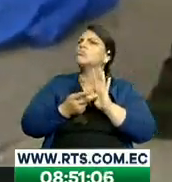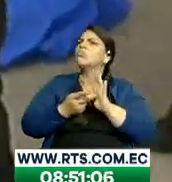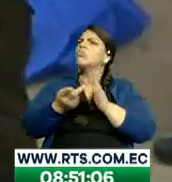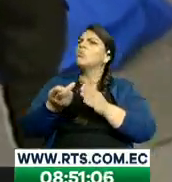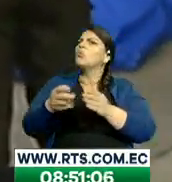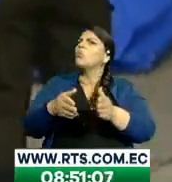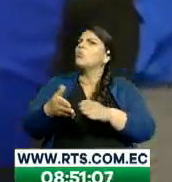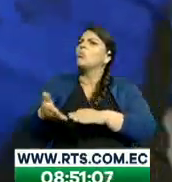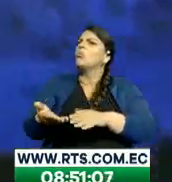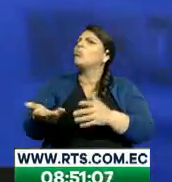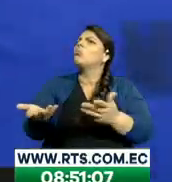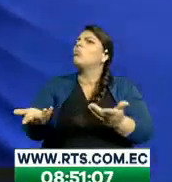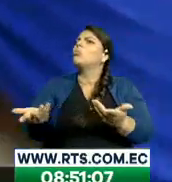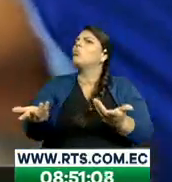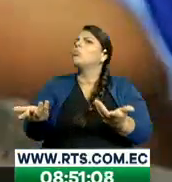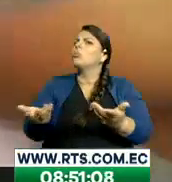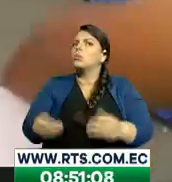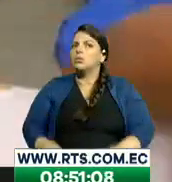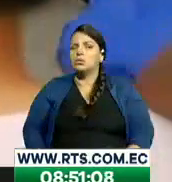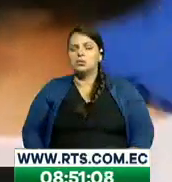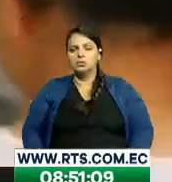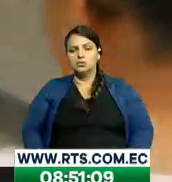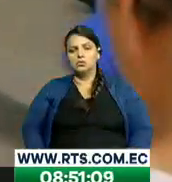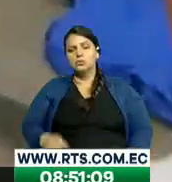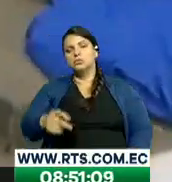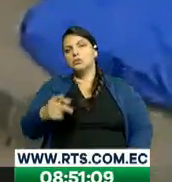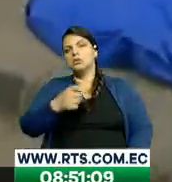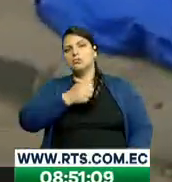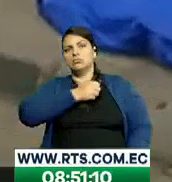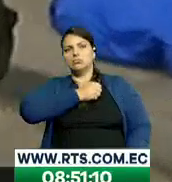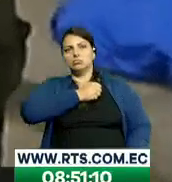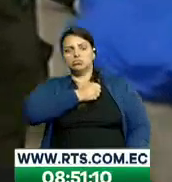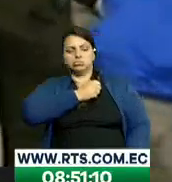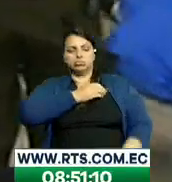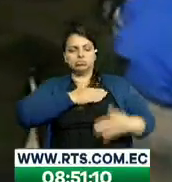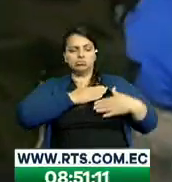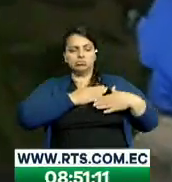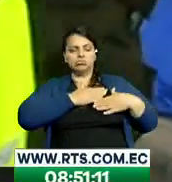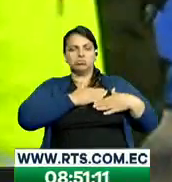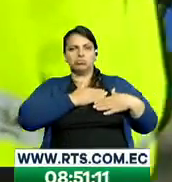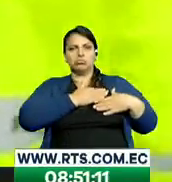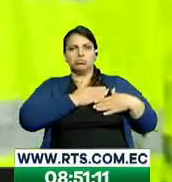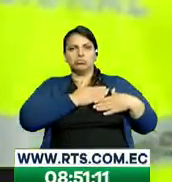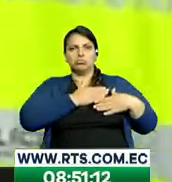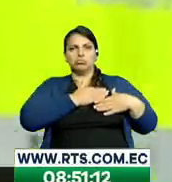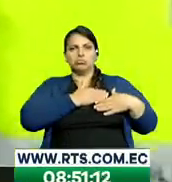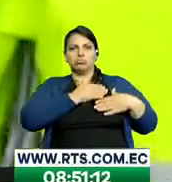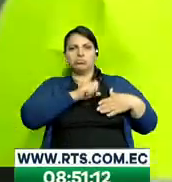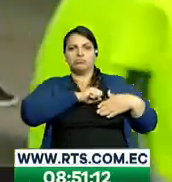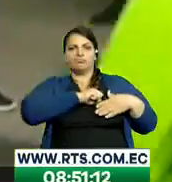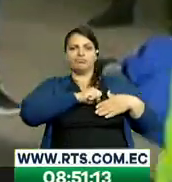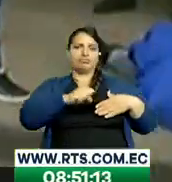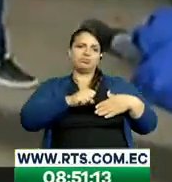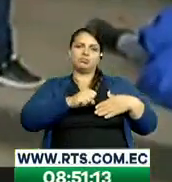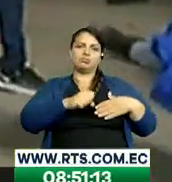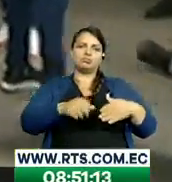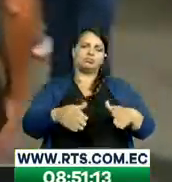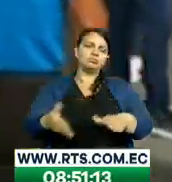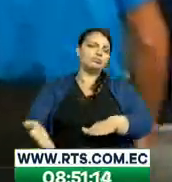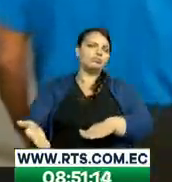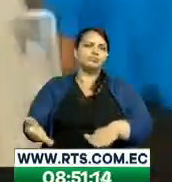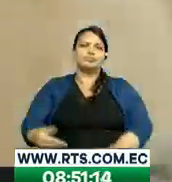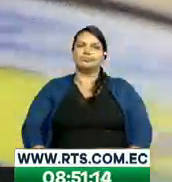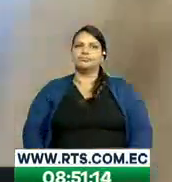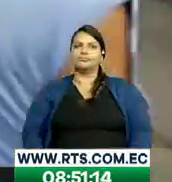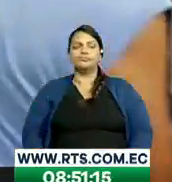instancia es que se trate de una persona que sufrió un paro cardiorrespiratorio. Caballero, buenos días. Una